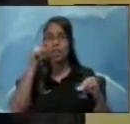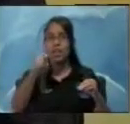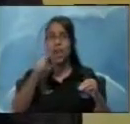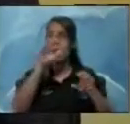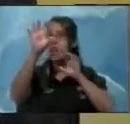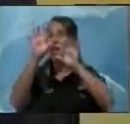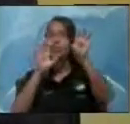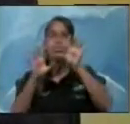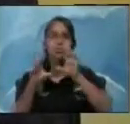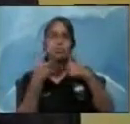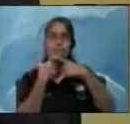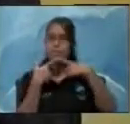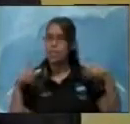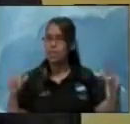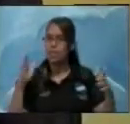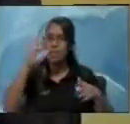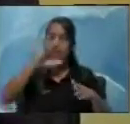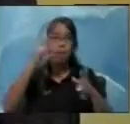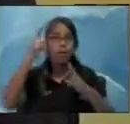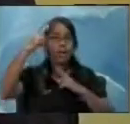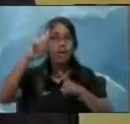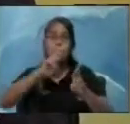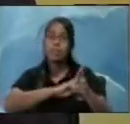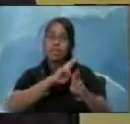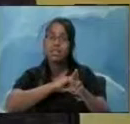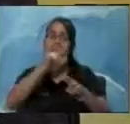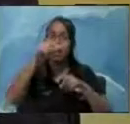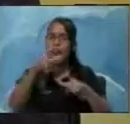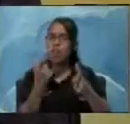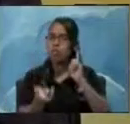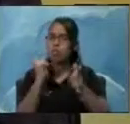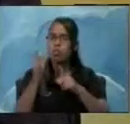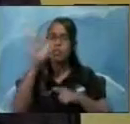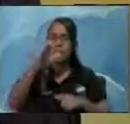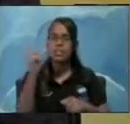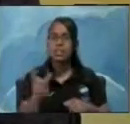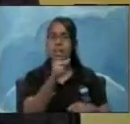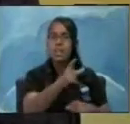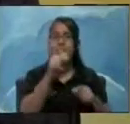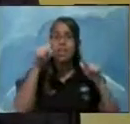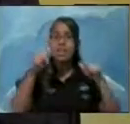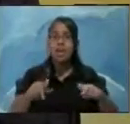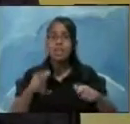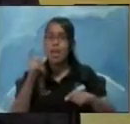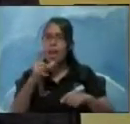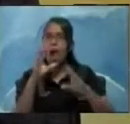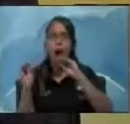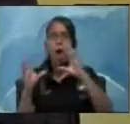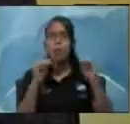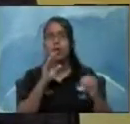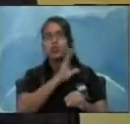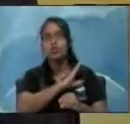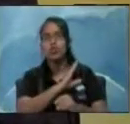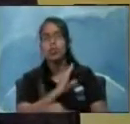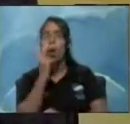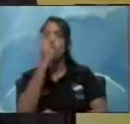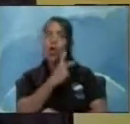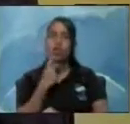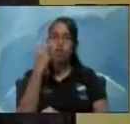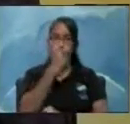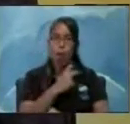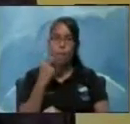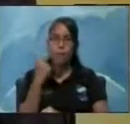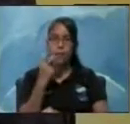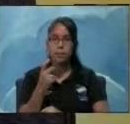nacionalidades que estaban representadas algunas de ellas en en esa gente y estos galileos hablando en su propio idioma pero